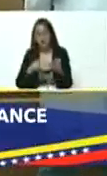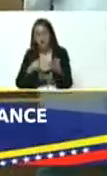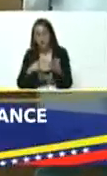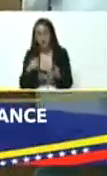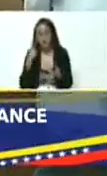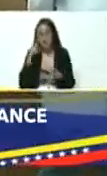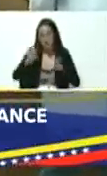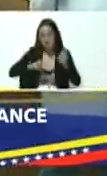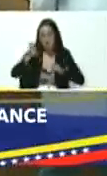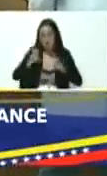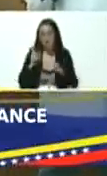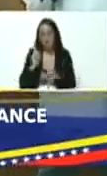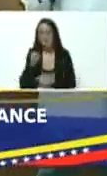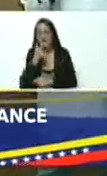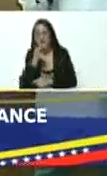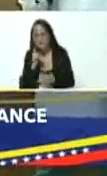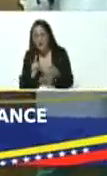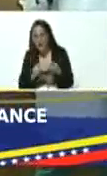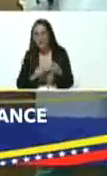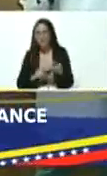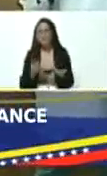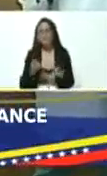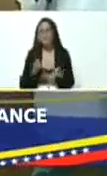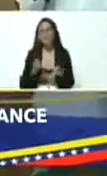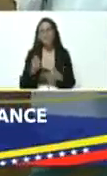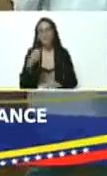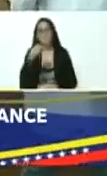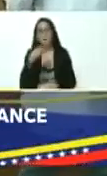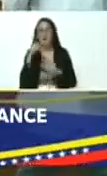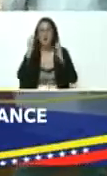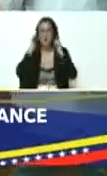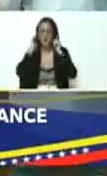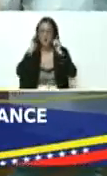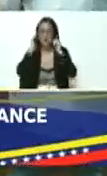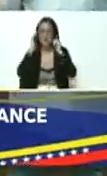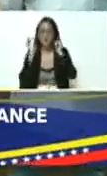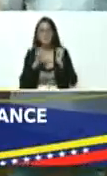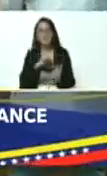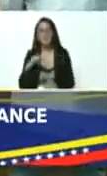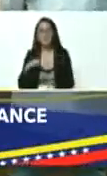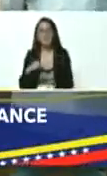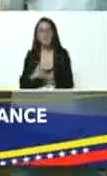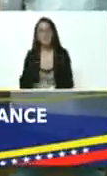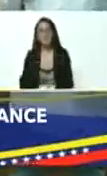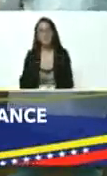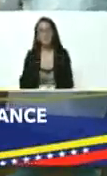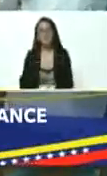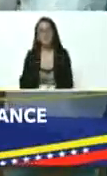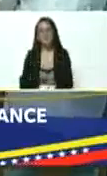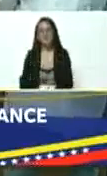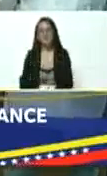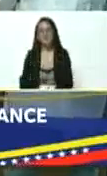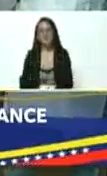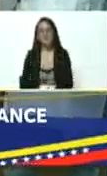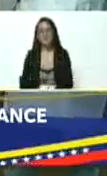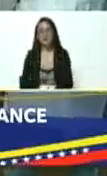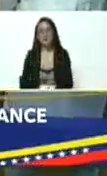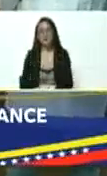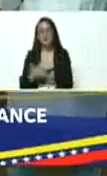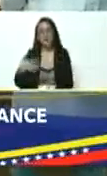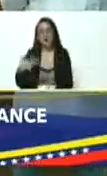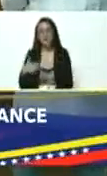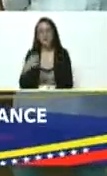hacer este tratamiento. ¿Y cuánto cuesta una placa en el sector privado? Un ojo de la cara, ¿ah? Tienes que dejar